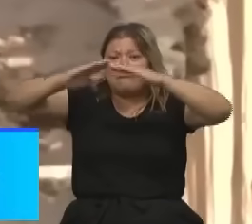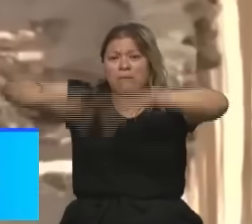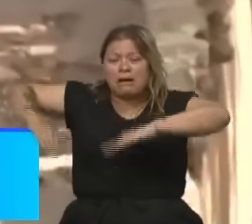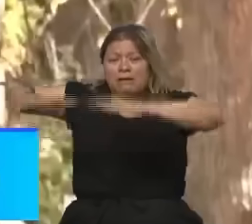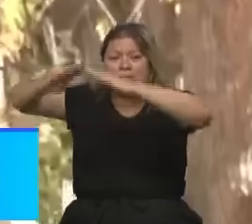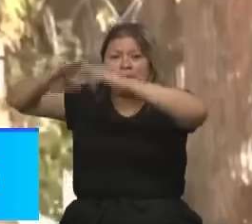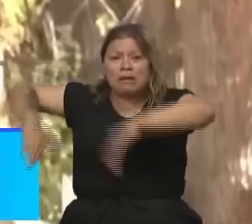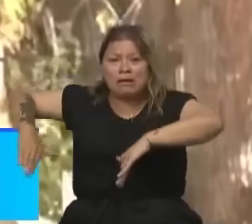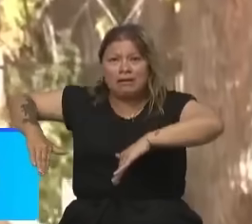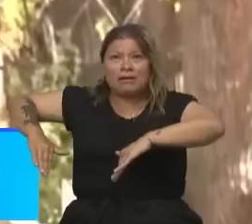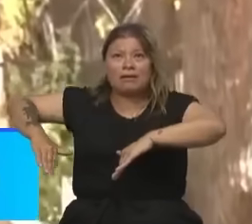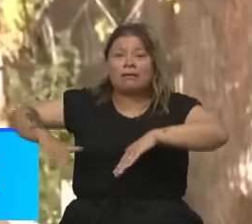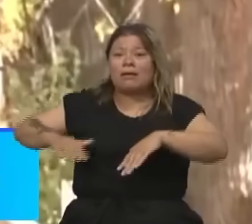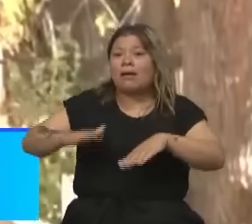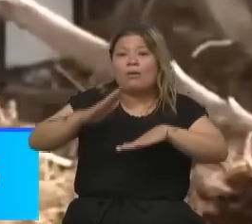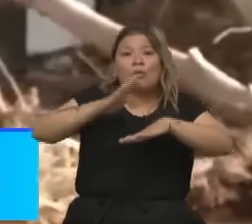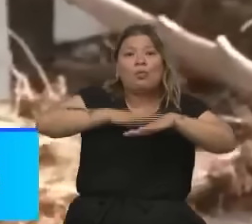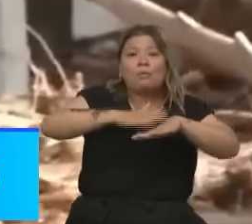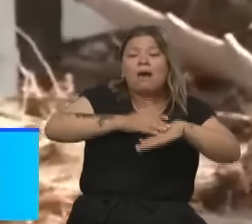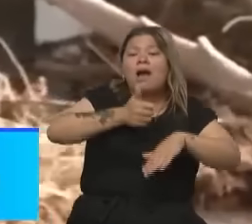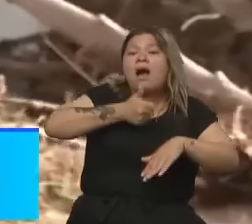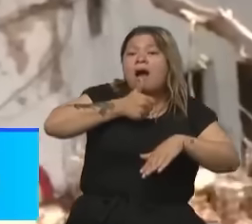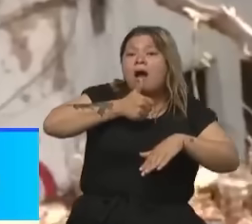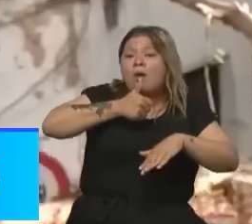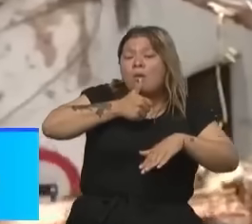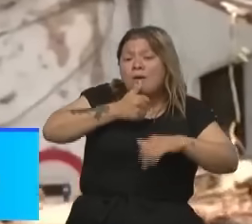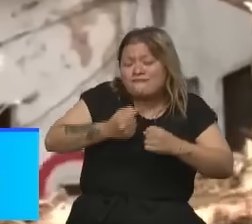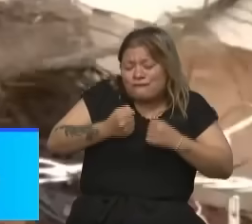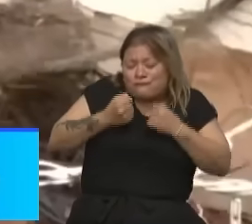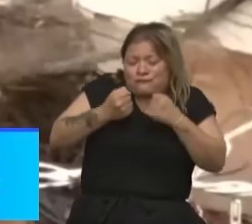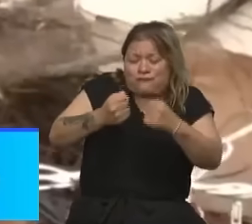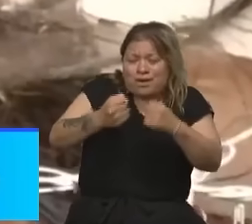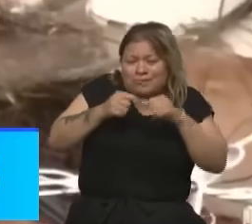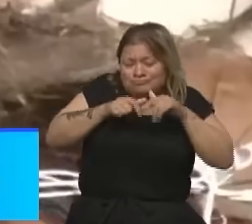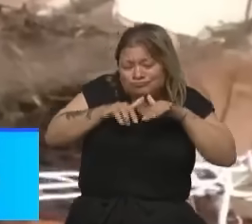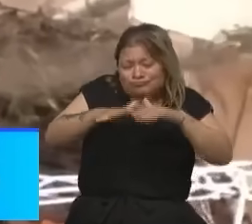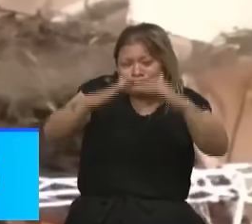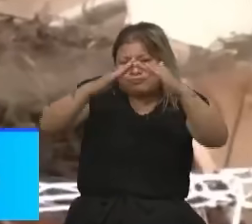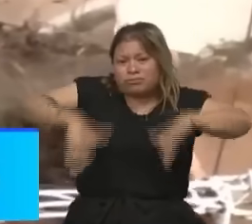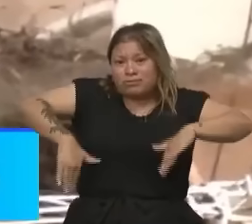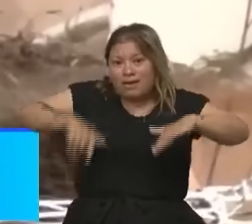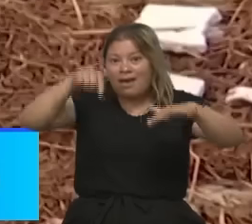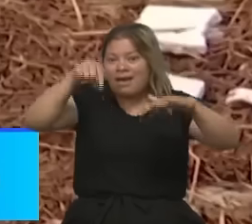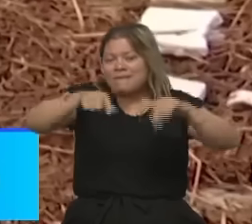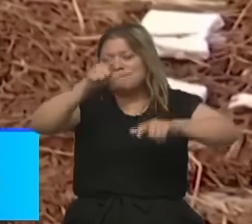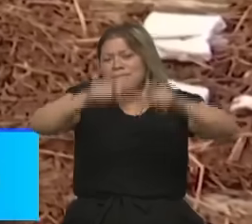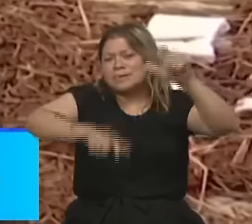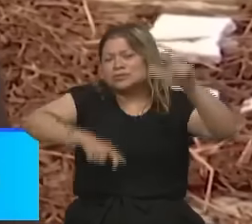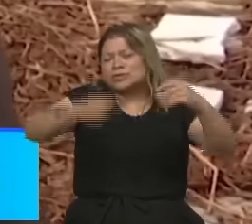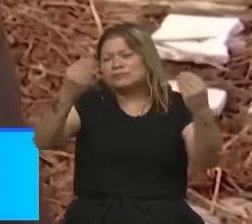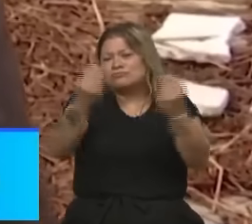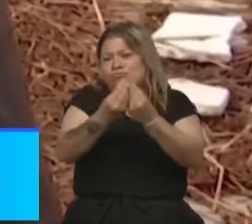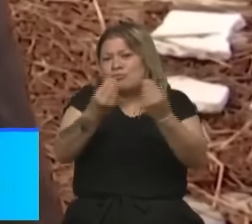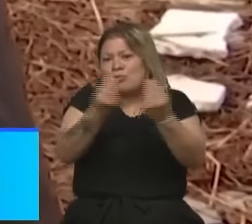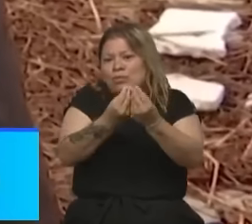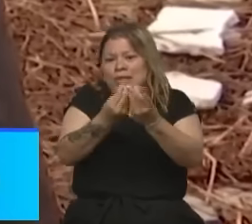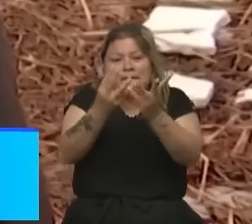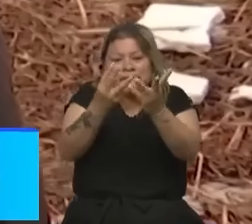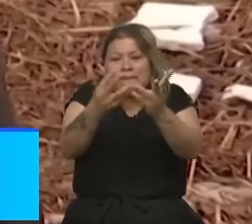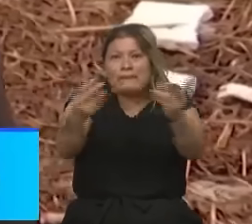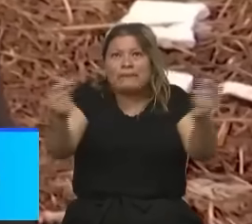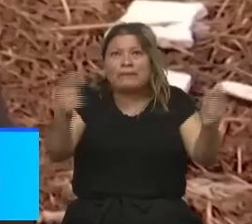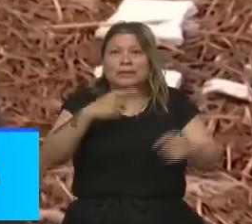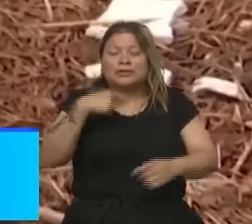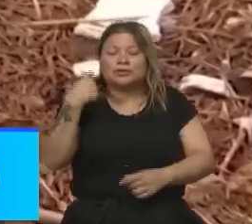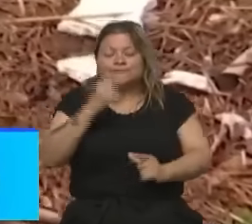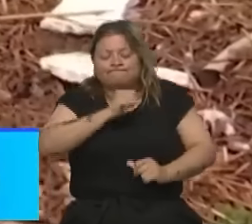se derrumbaron por acción del agua y allí quedaron decenas de personas atrapadas. Estamos todos muy afectados por las personas que